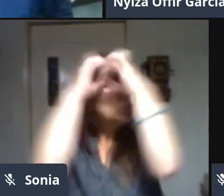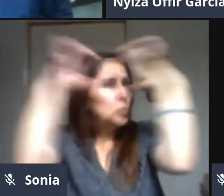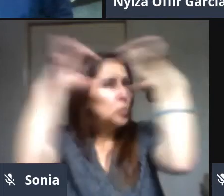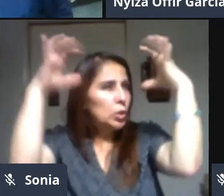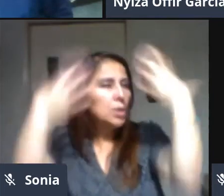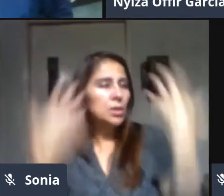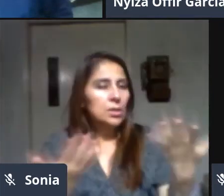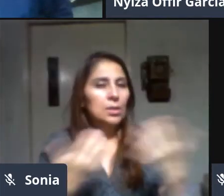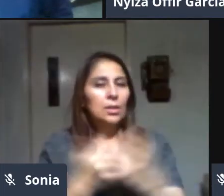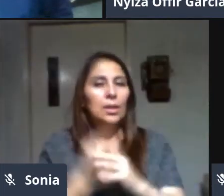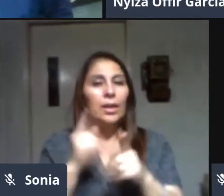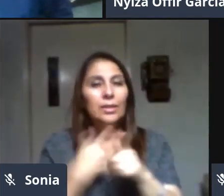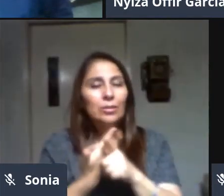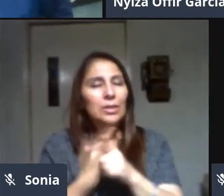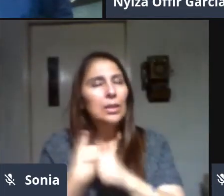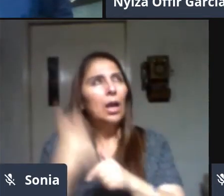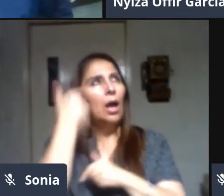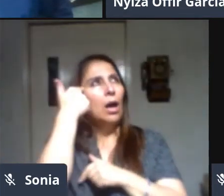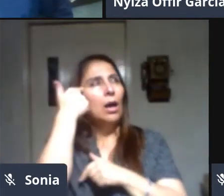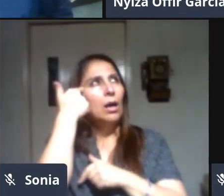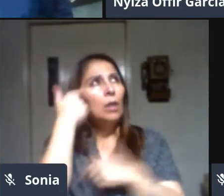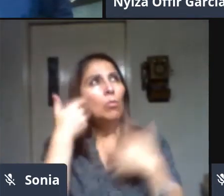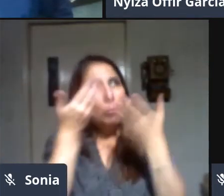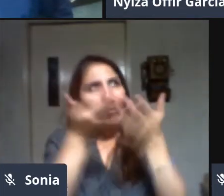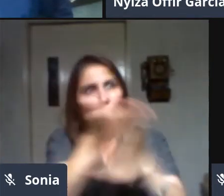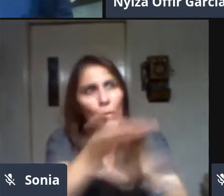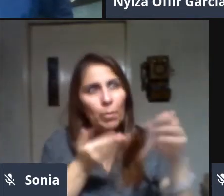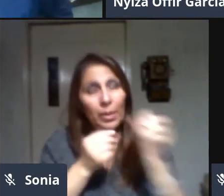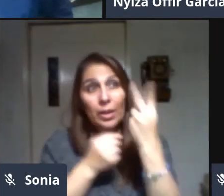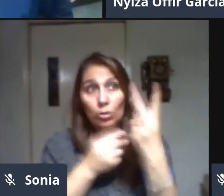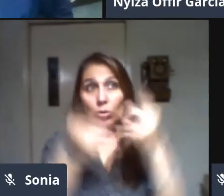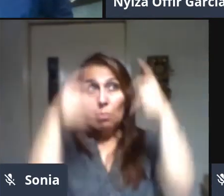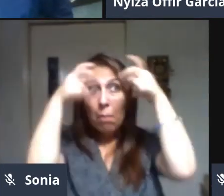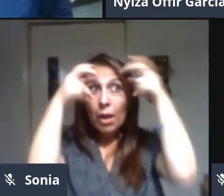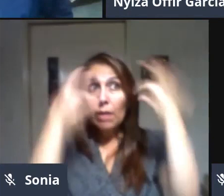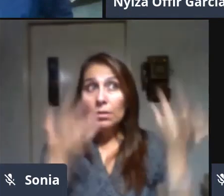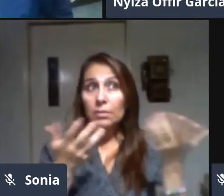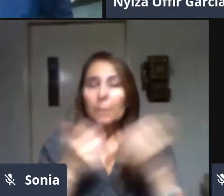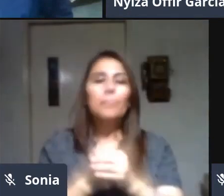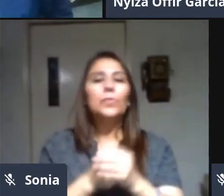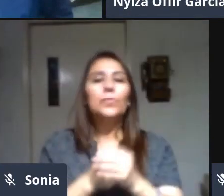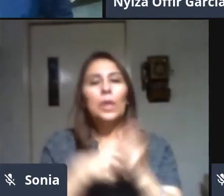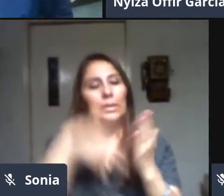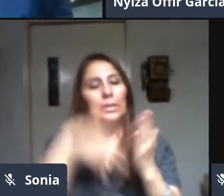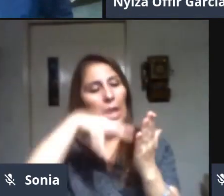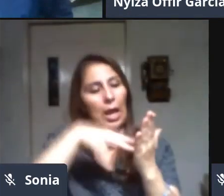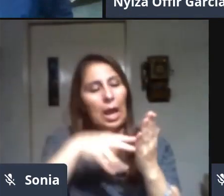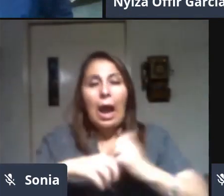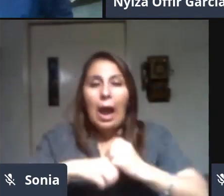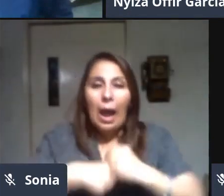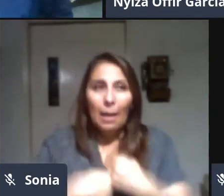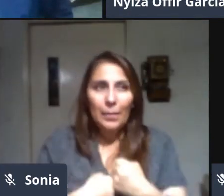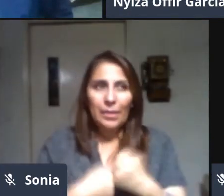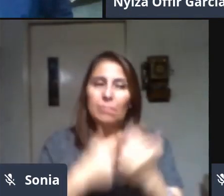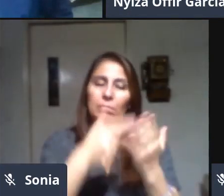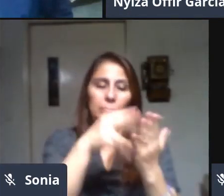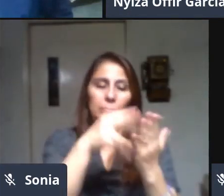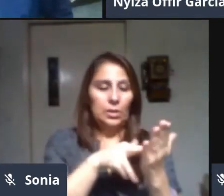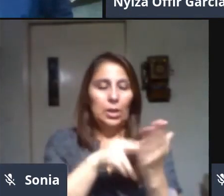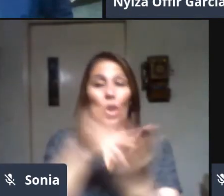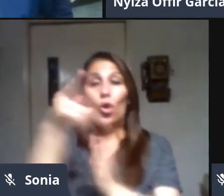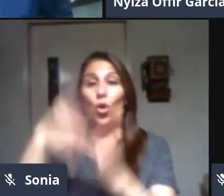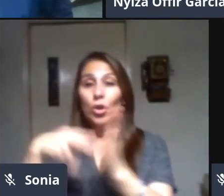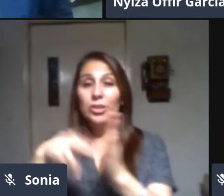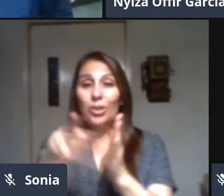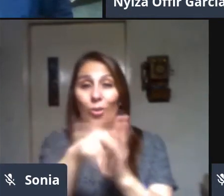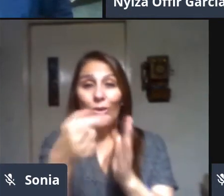ya se pregunta si puede pedir dos vacas y luego después de leer este de martín caparrós nos leyeron este discurso que tú acabas de